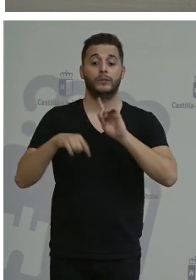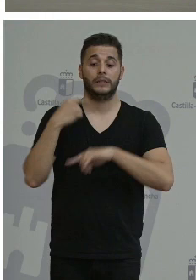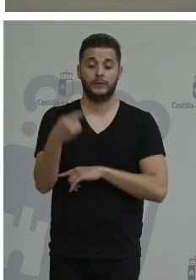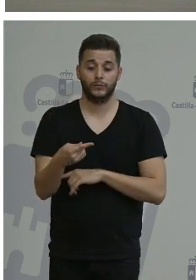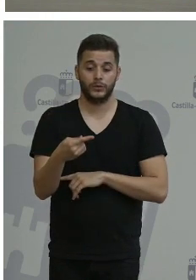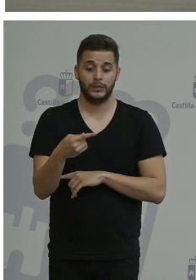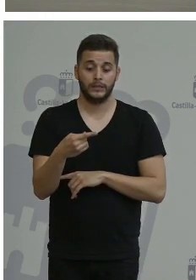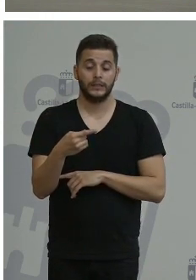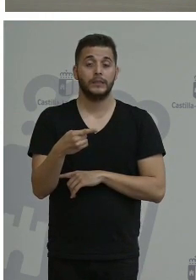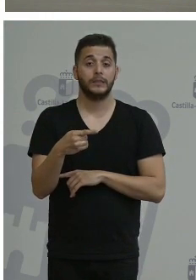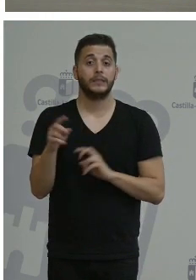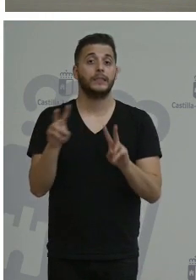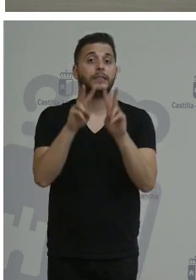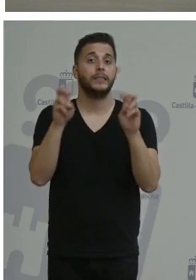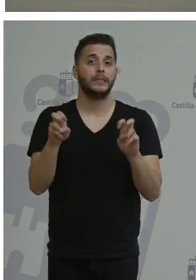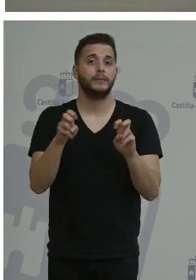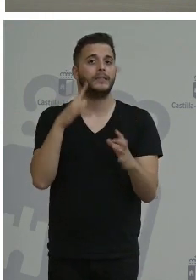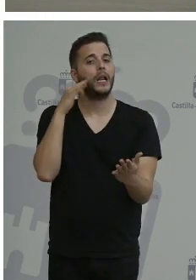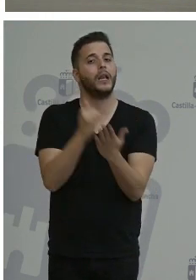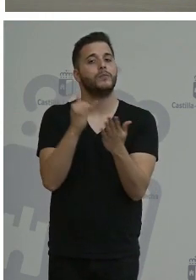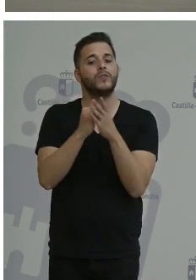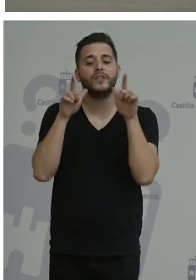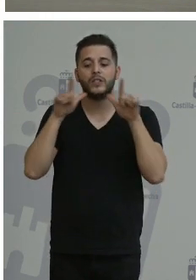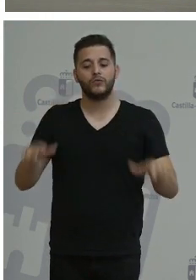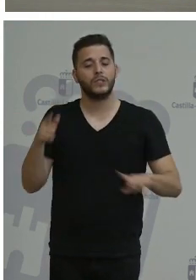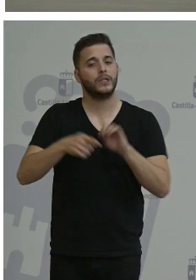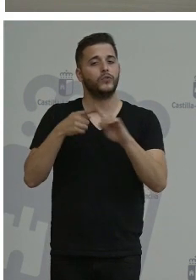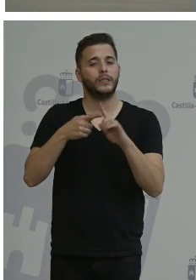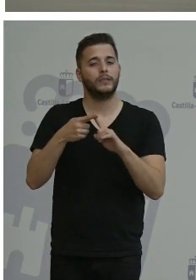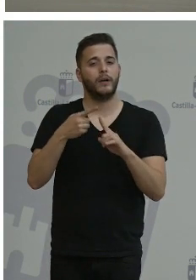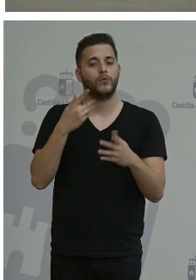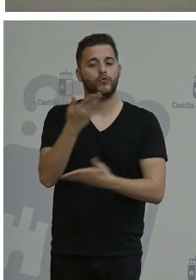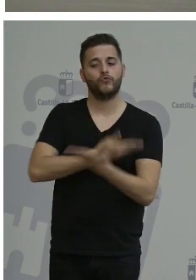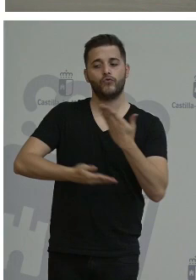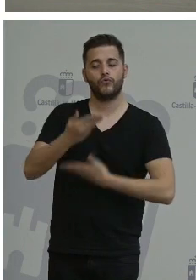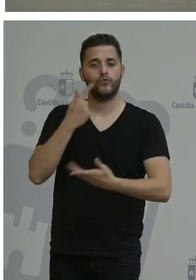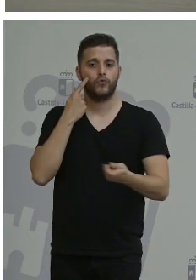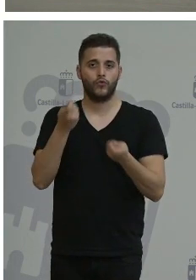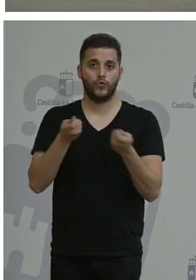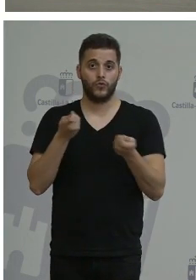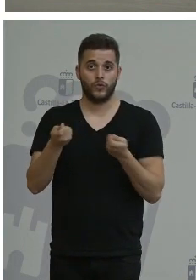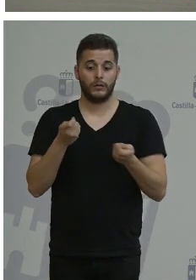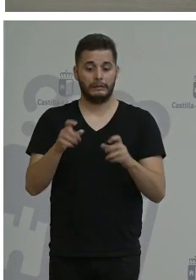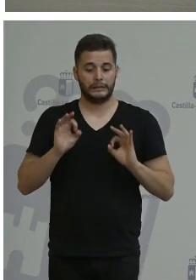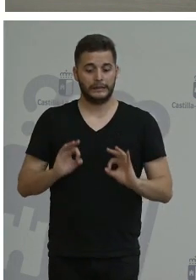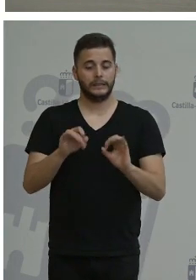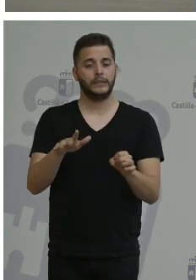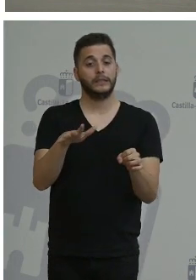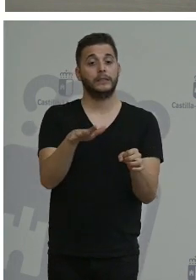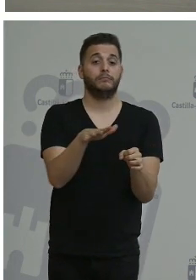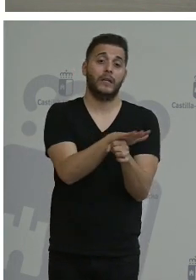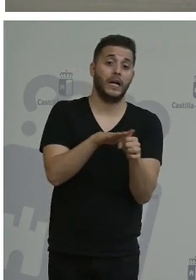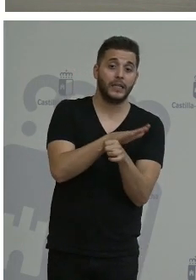también las pruebas lingüísticas para el tema de la coordinación, específicamente en estas áreas, como digo, de consejería o